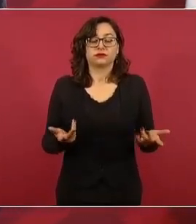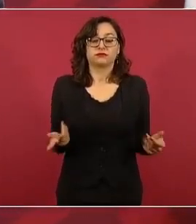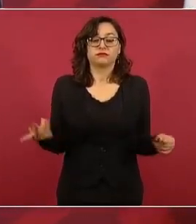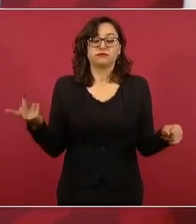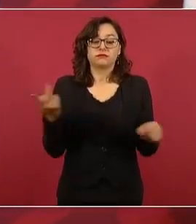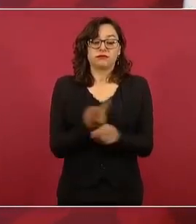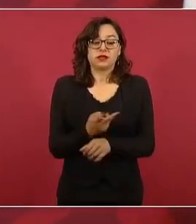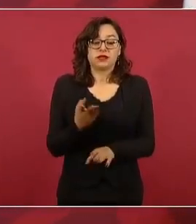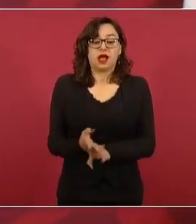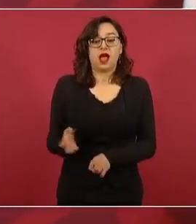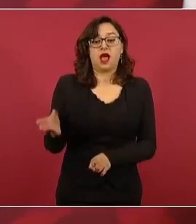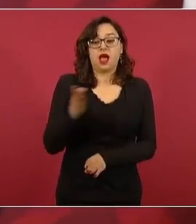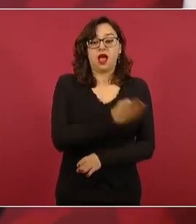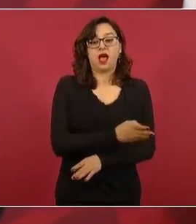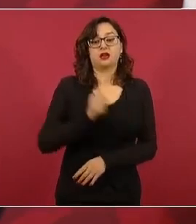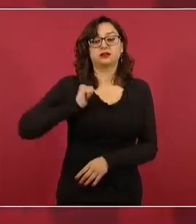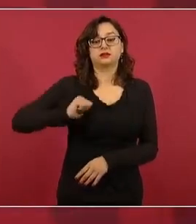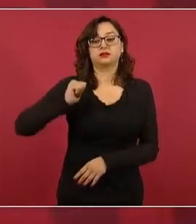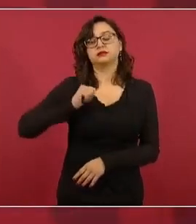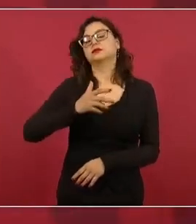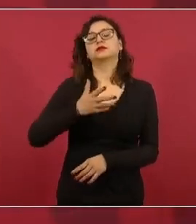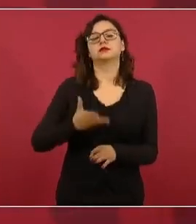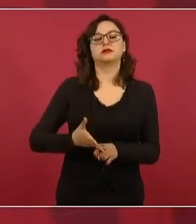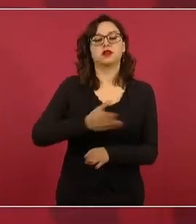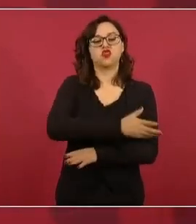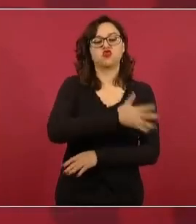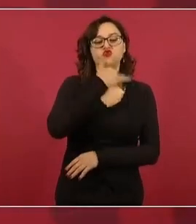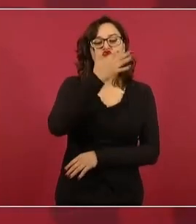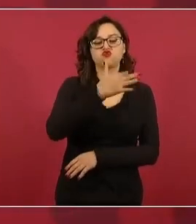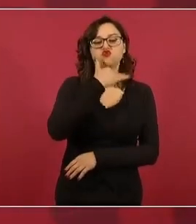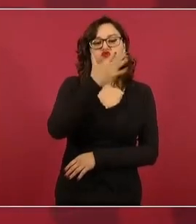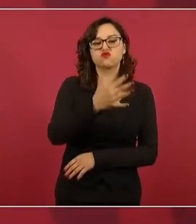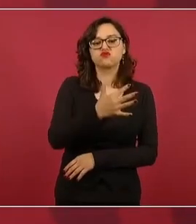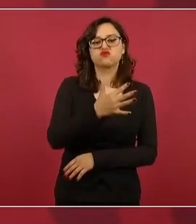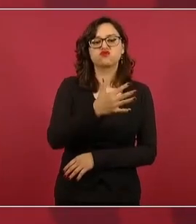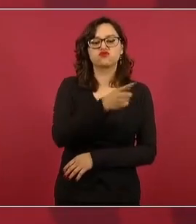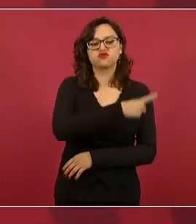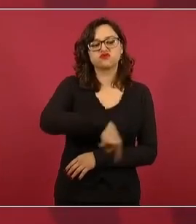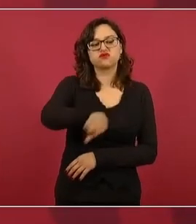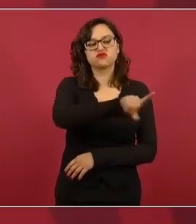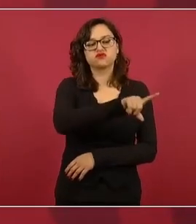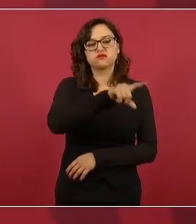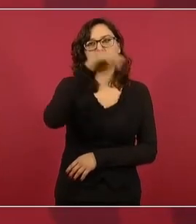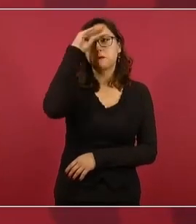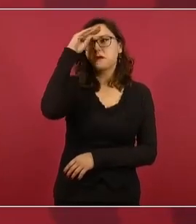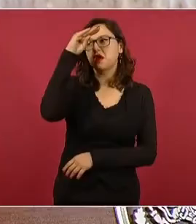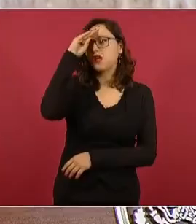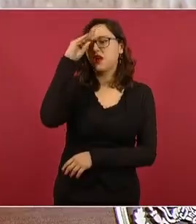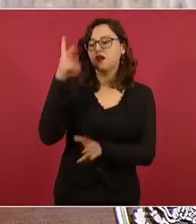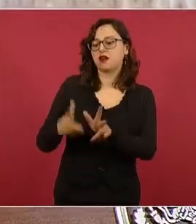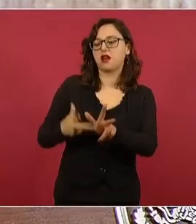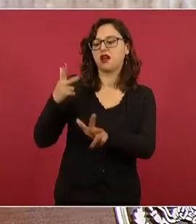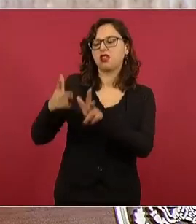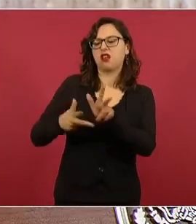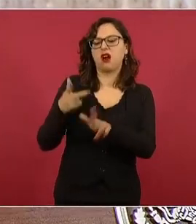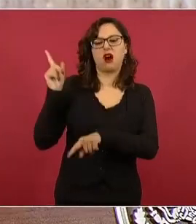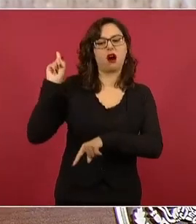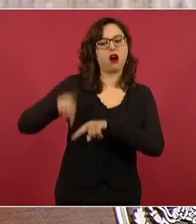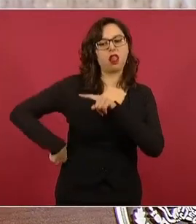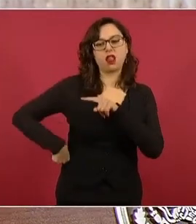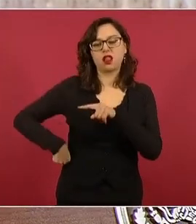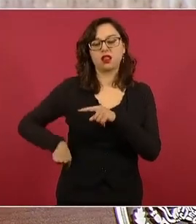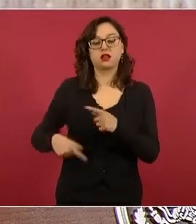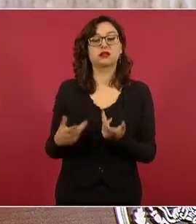tecnócratas corruptos fue acabar con los ferrocarriles de pasajeros. Lo que